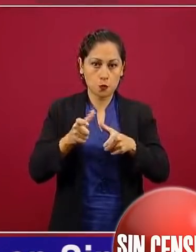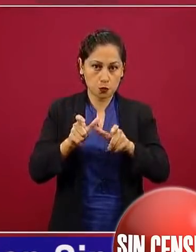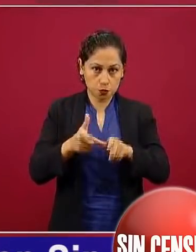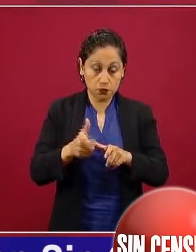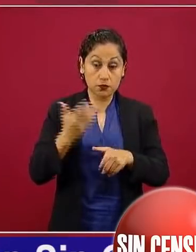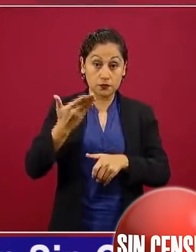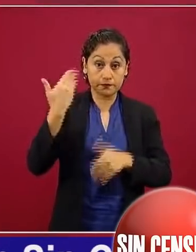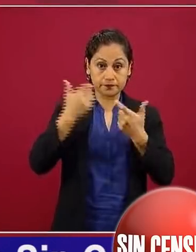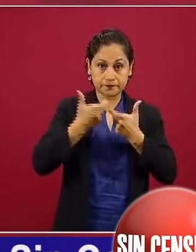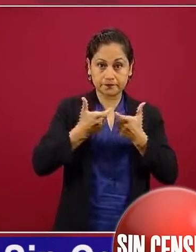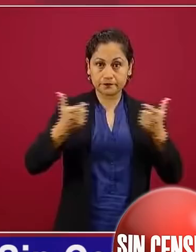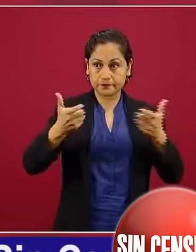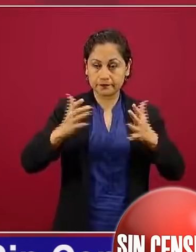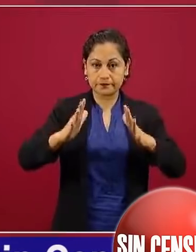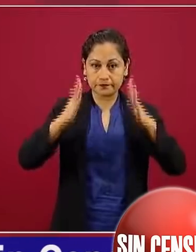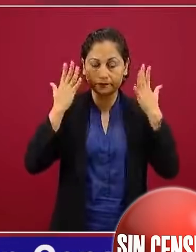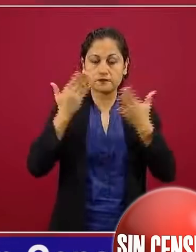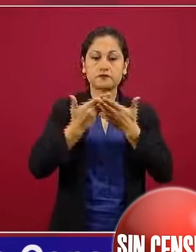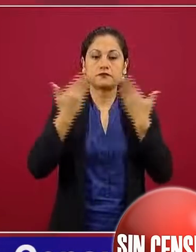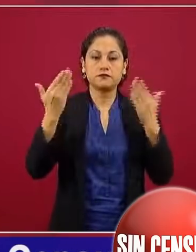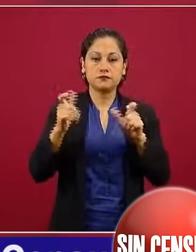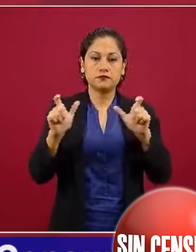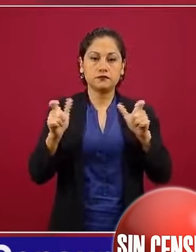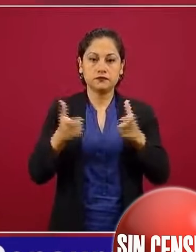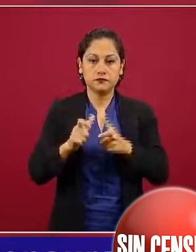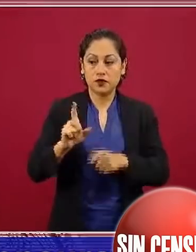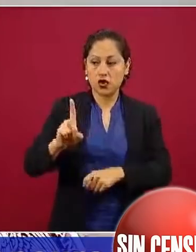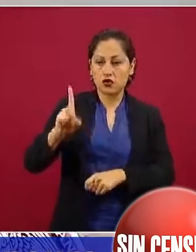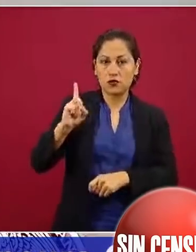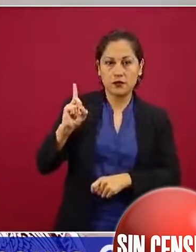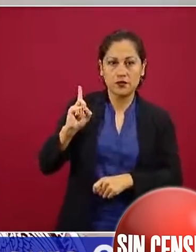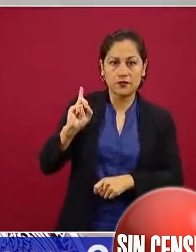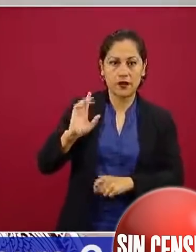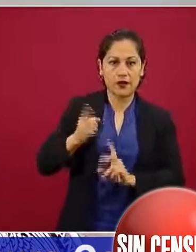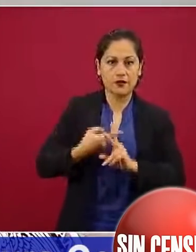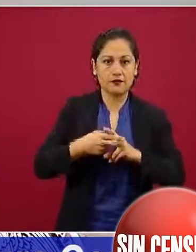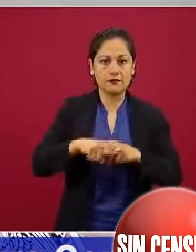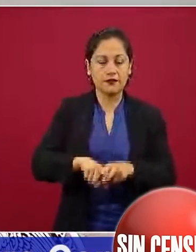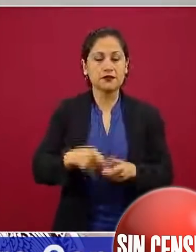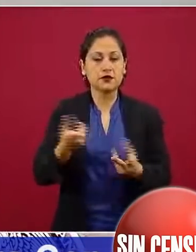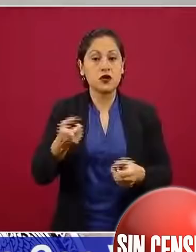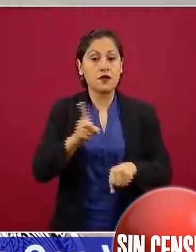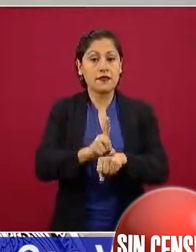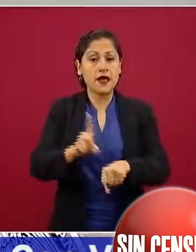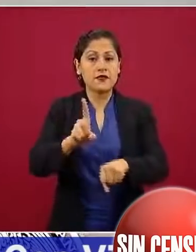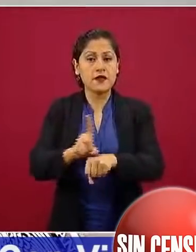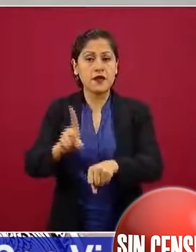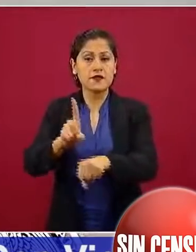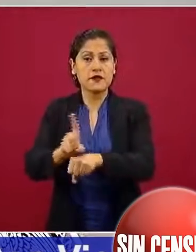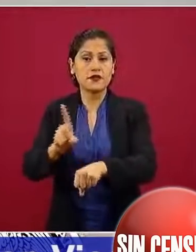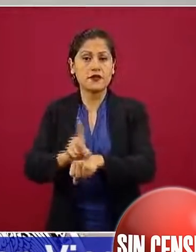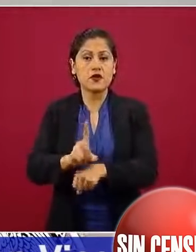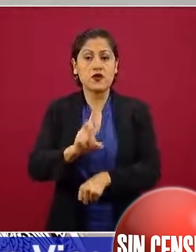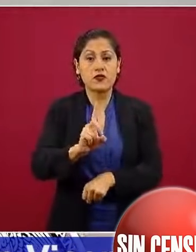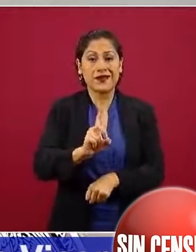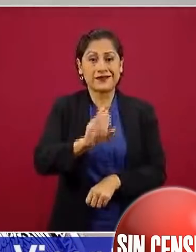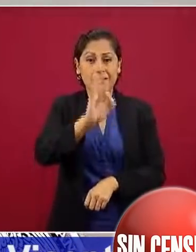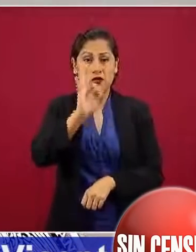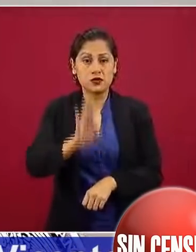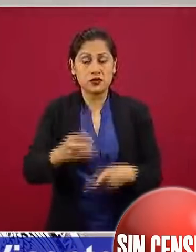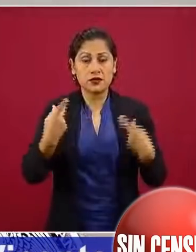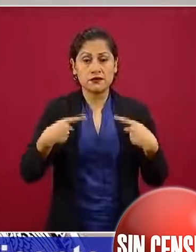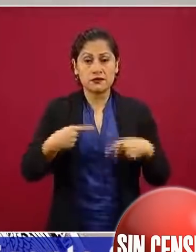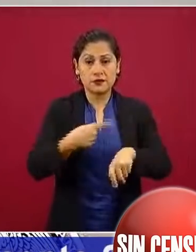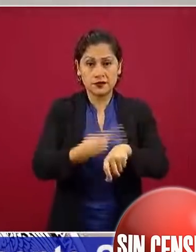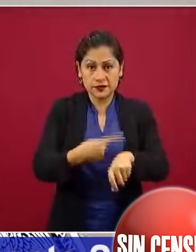pasado. Empezamos teniendo un cambio en el número diario de casos, que era 30% de lo que teníamos